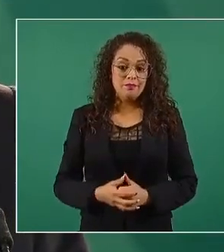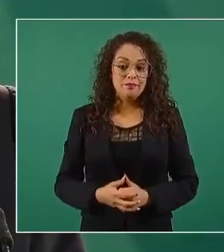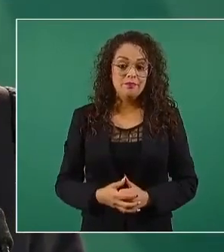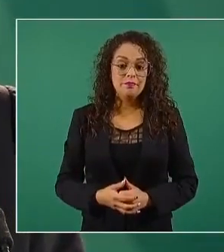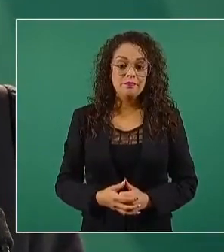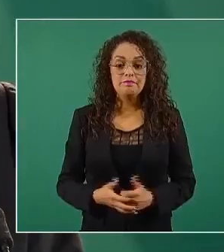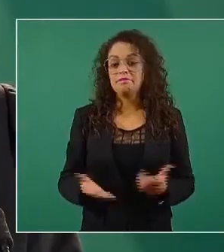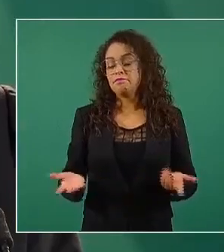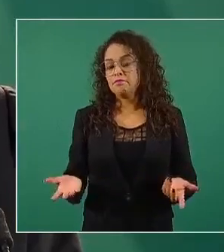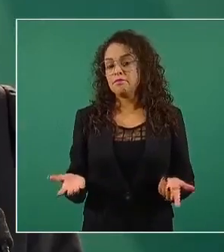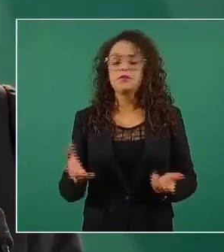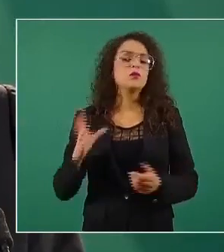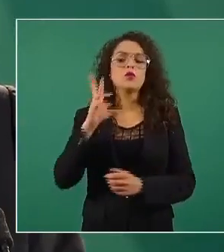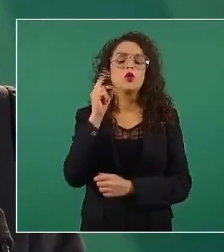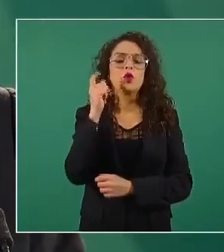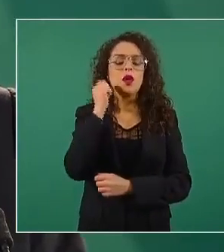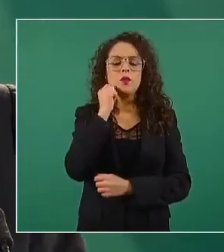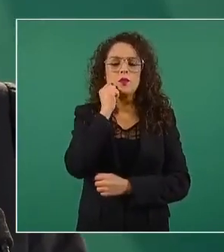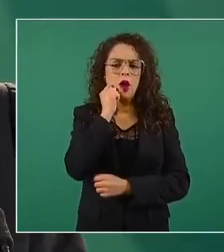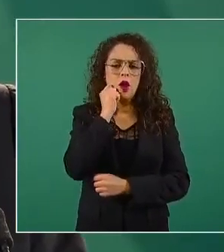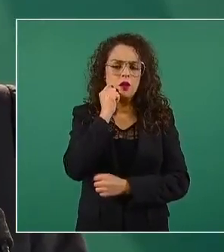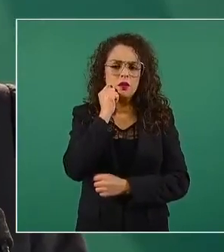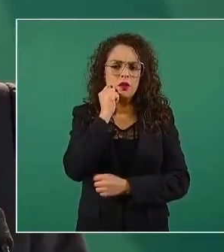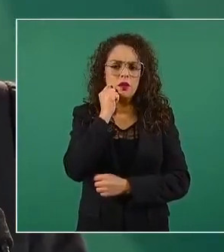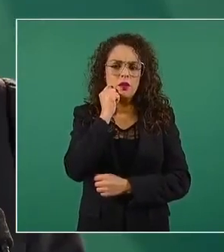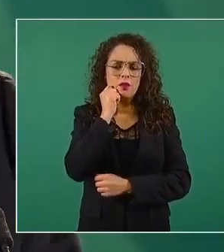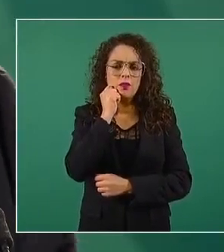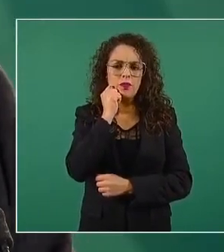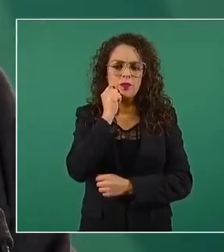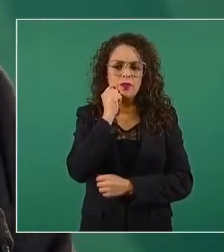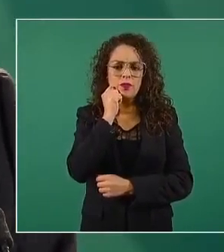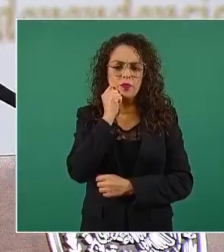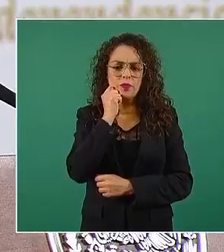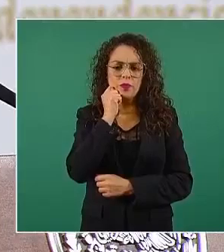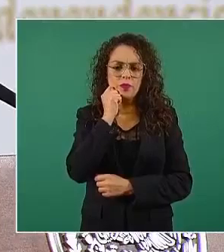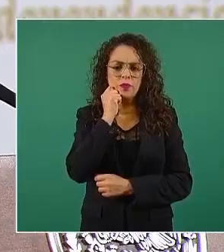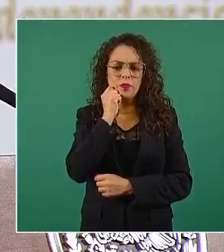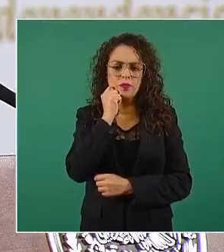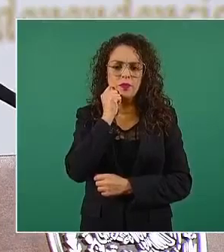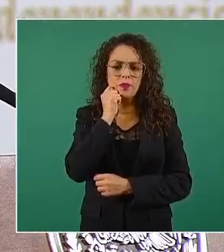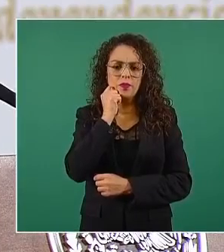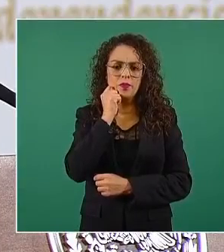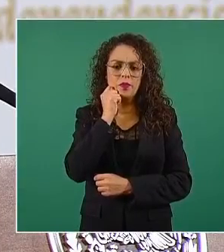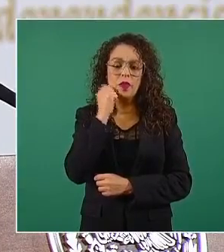aun cuando se habla de que tiene